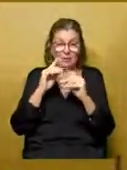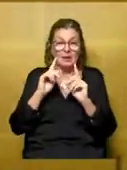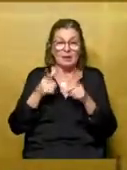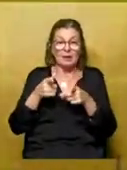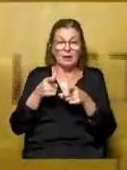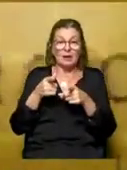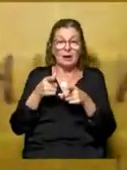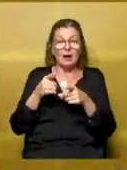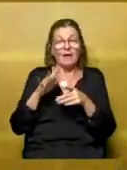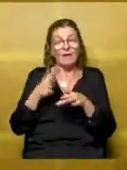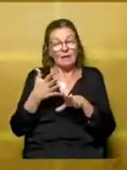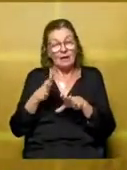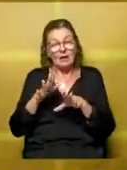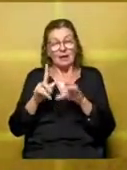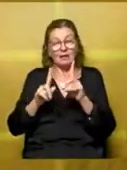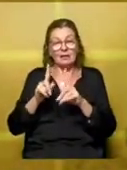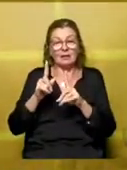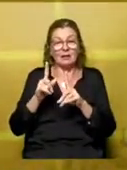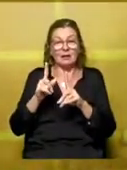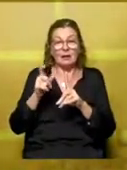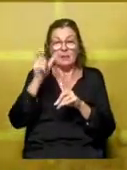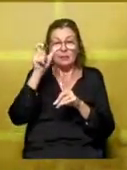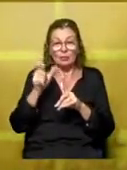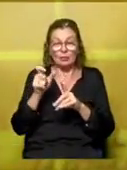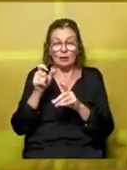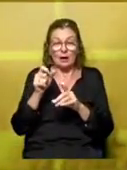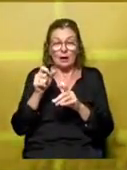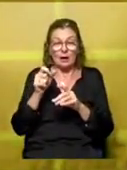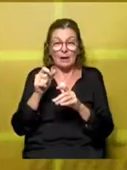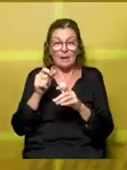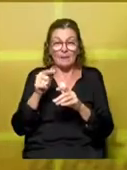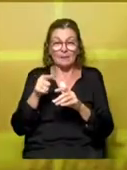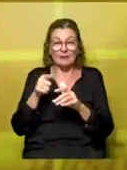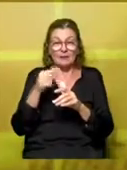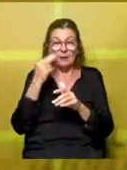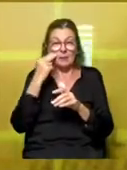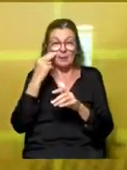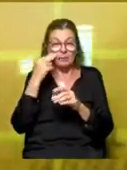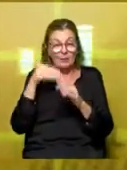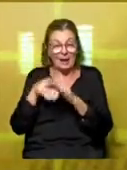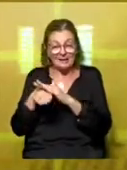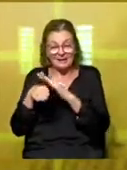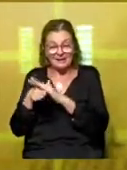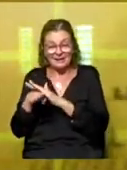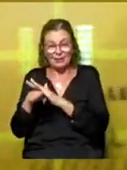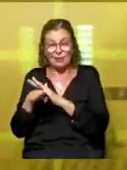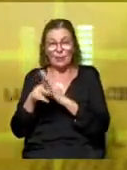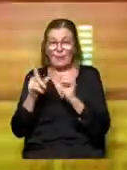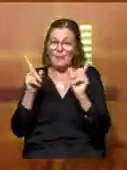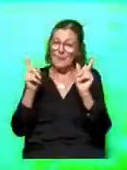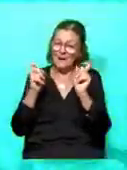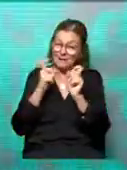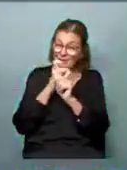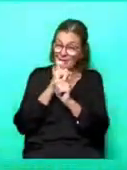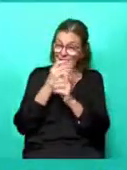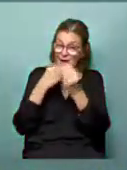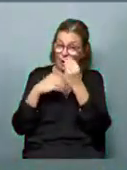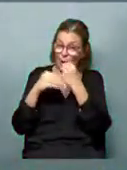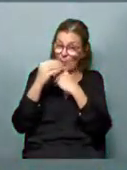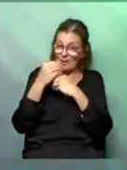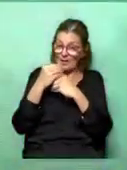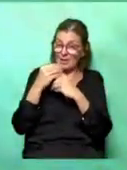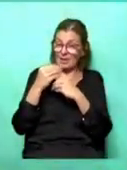alimentaria moderada, que es cuando se empiezan a comprometer el acceso a determinados alimentos, a estos